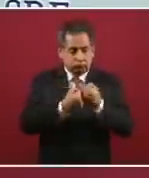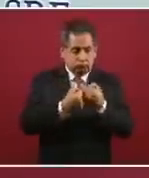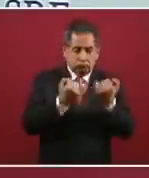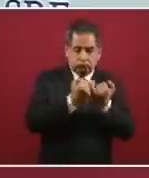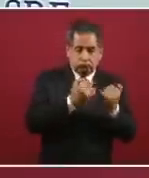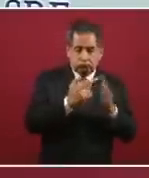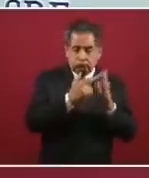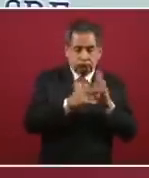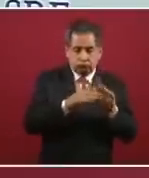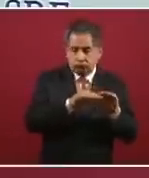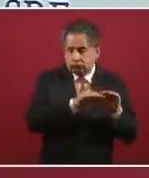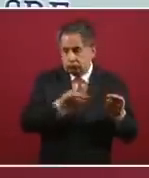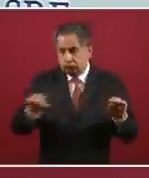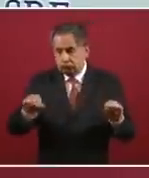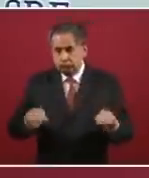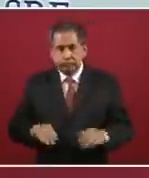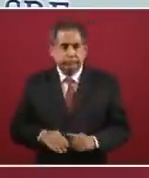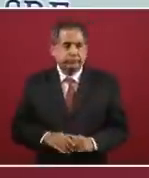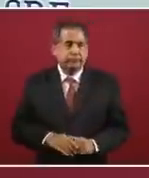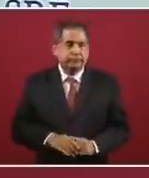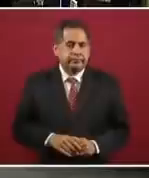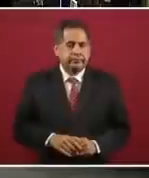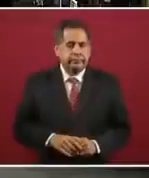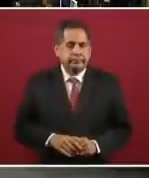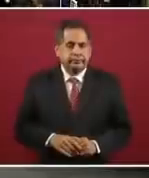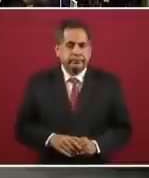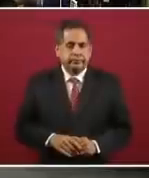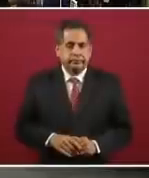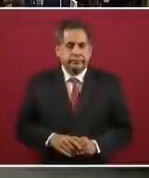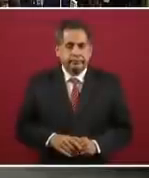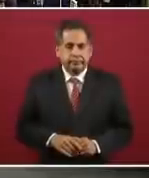A eso vamos. Sí.